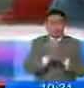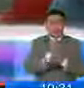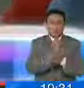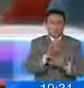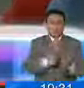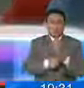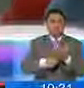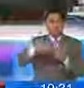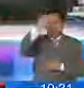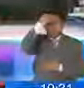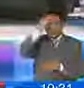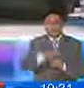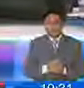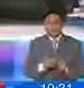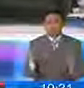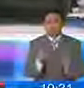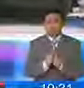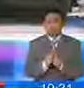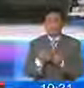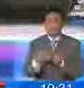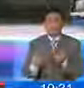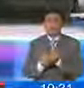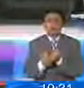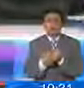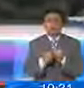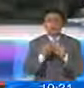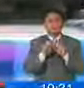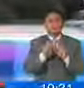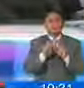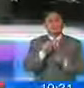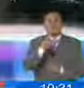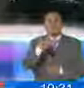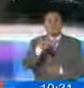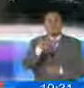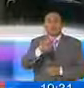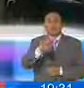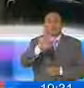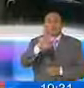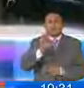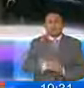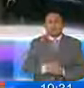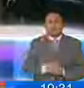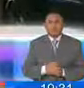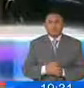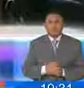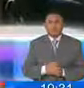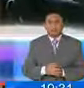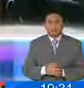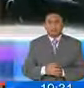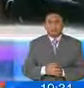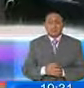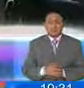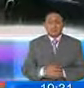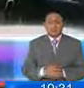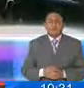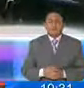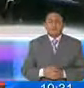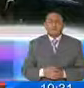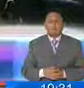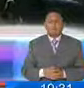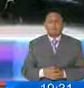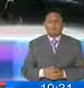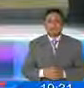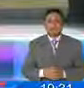de Educación, junto a la colaboración de UNICEF y la organización sin fines de lucro World Vision, informó Sofía